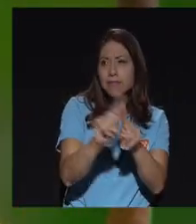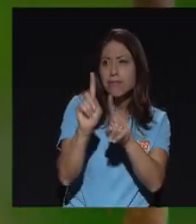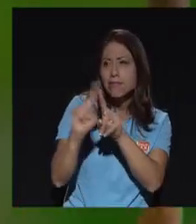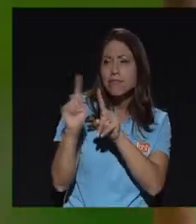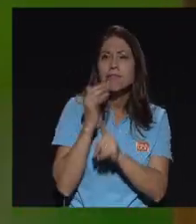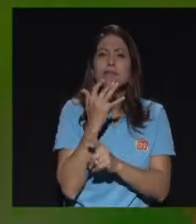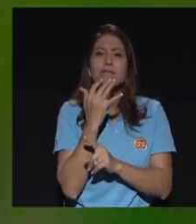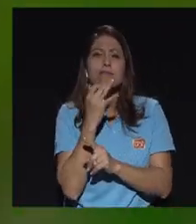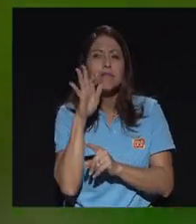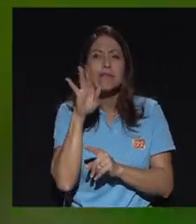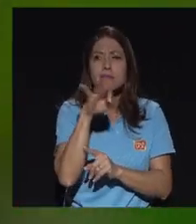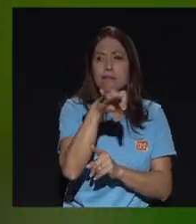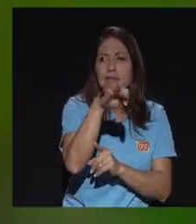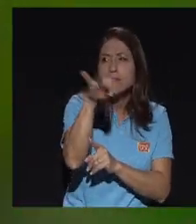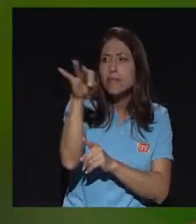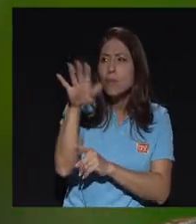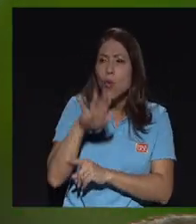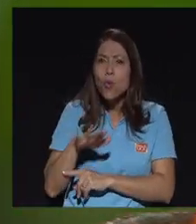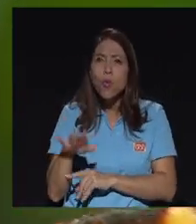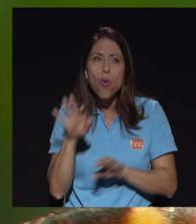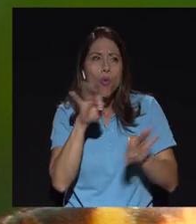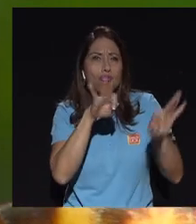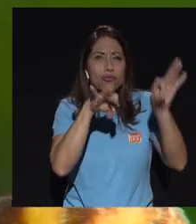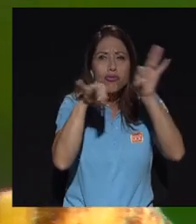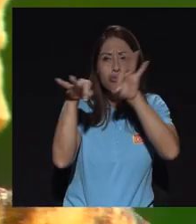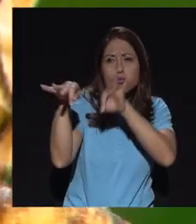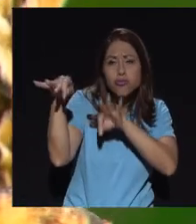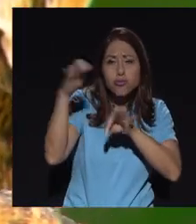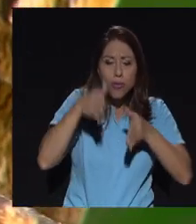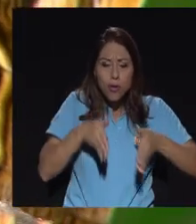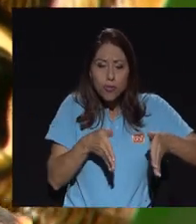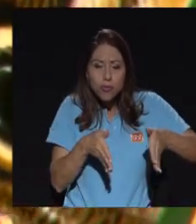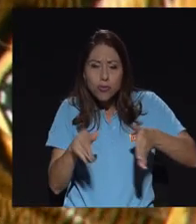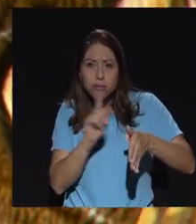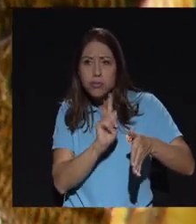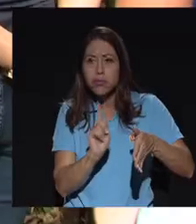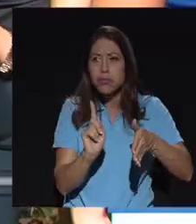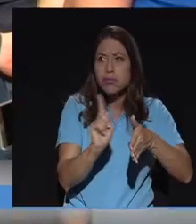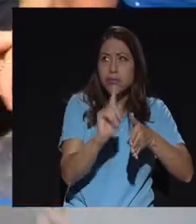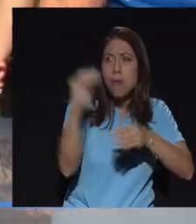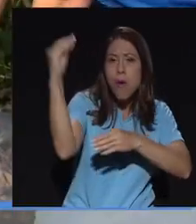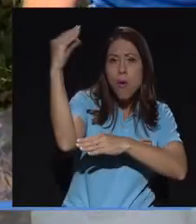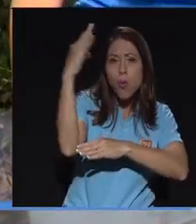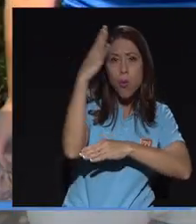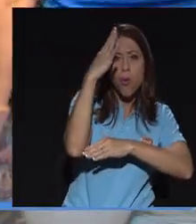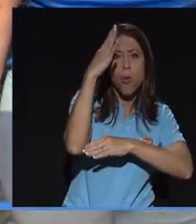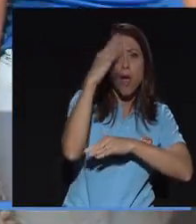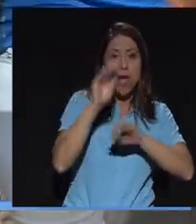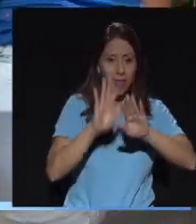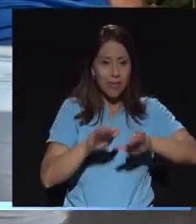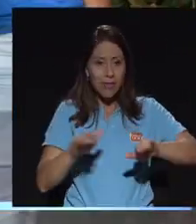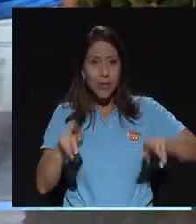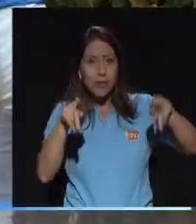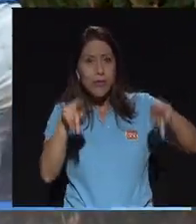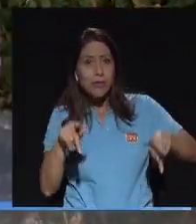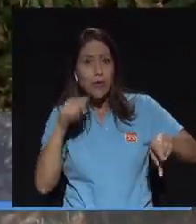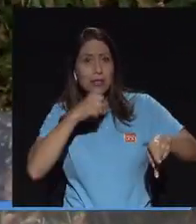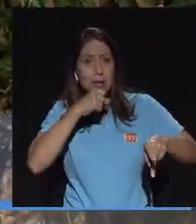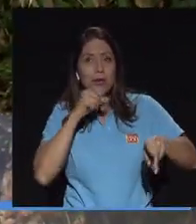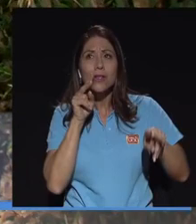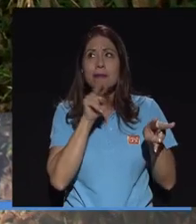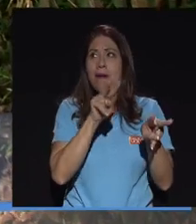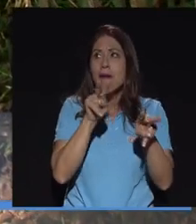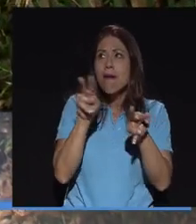Los colores de las mariposas, su vuelo y la caminata por los senderos en una mañana soleada despertaron la curiosidad de los niños y las